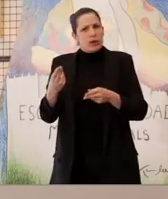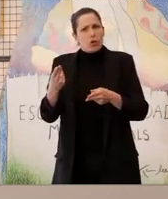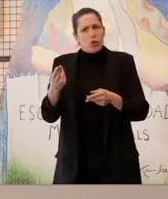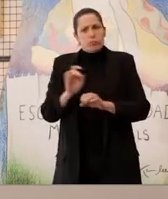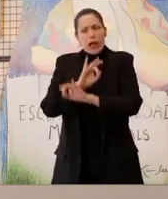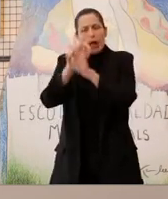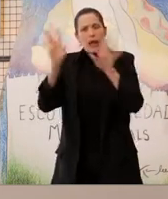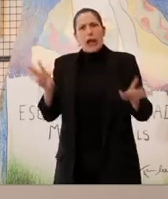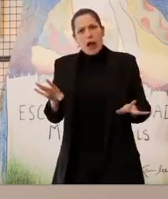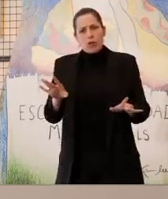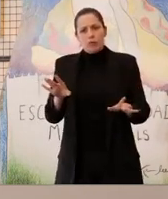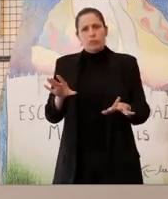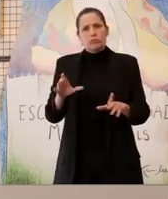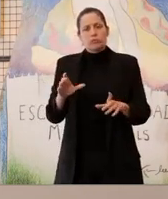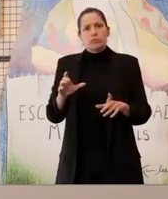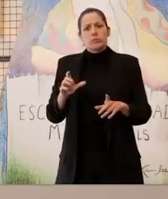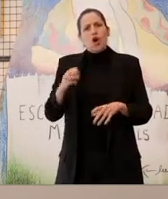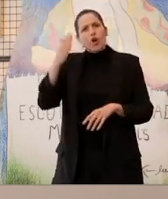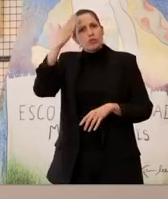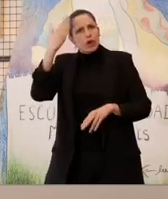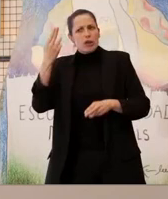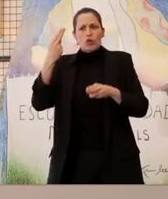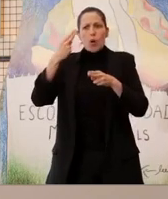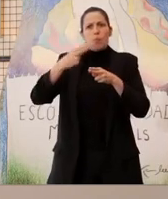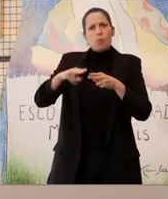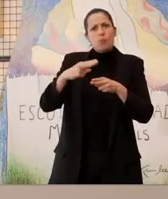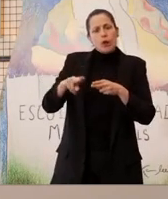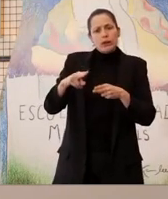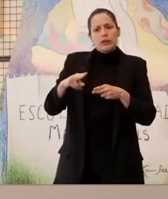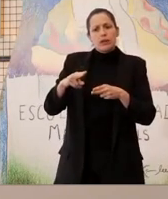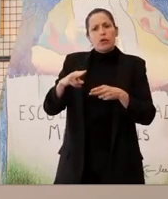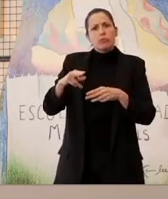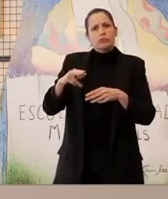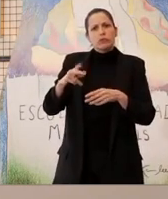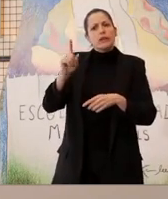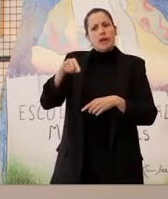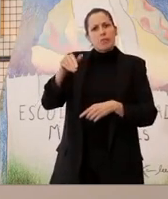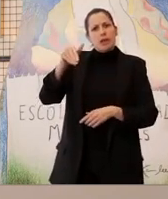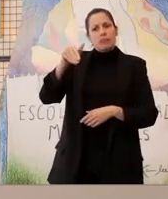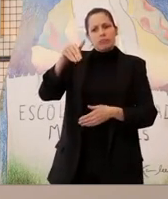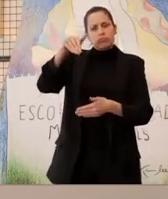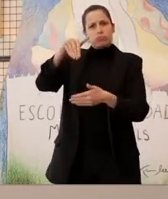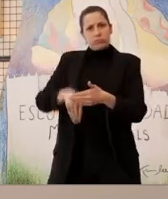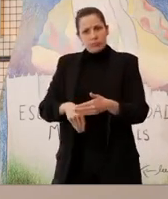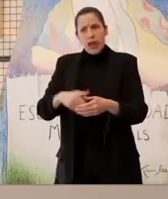que además de ser un sujeto político tiene su traducción electoral que pero que apela a trabajadores a trabajadoras